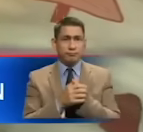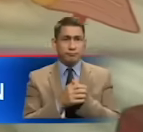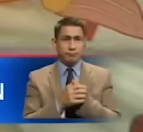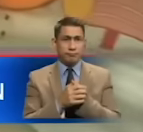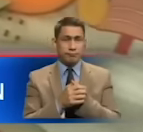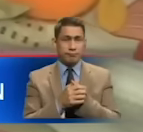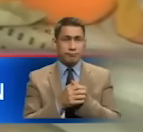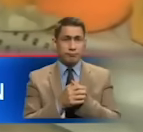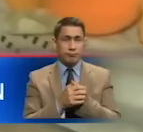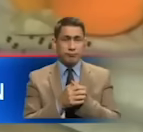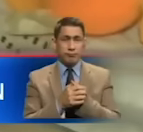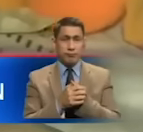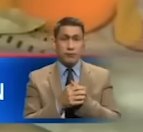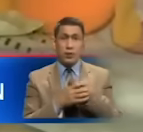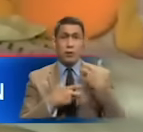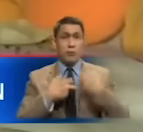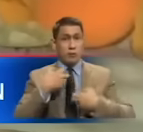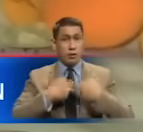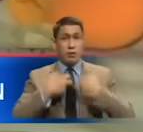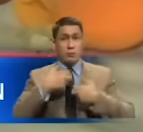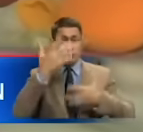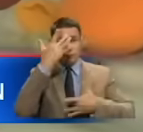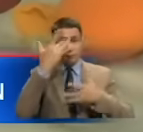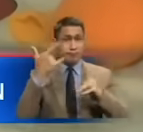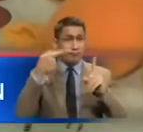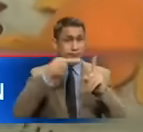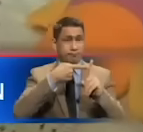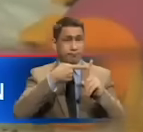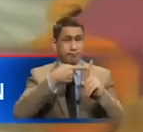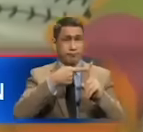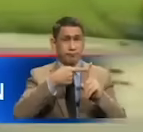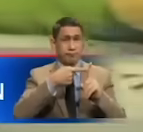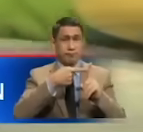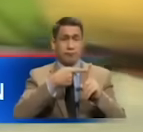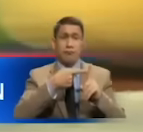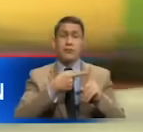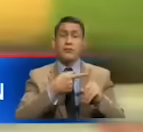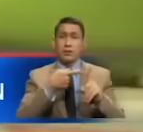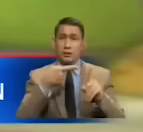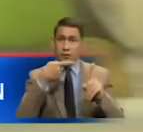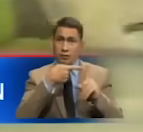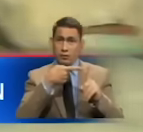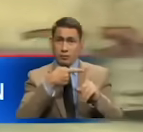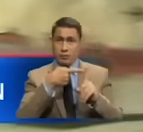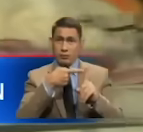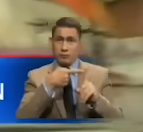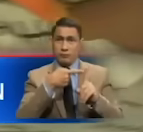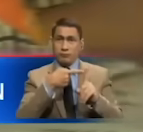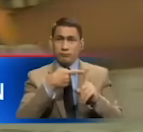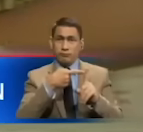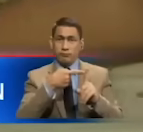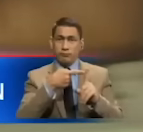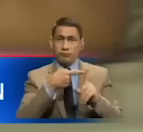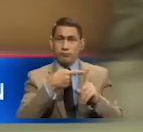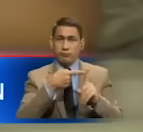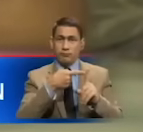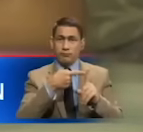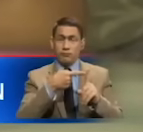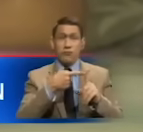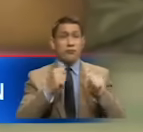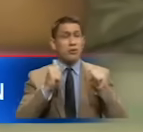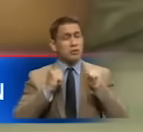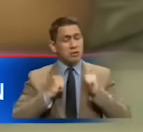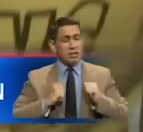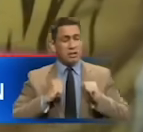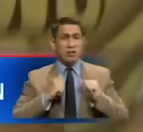le baja la saturación de lo que mucho se esfuerza. Él vive con el lado, o sea, derecho, tiene un solo ventrículo,